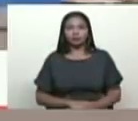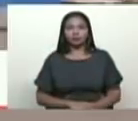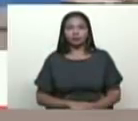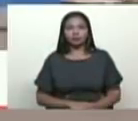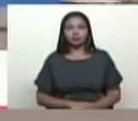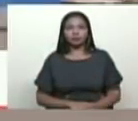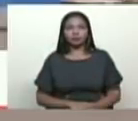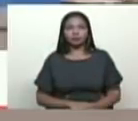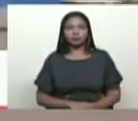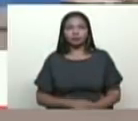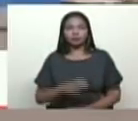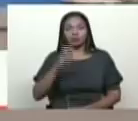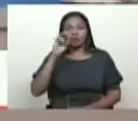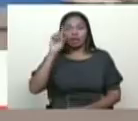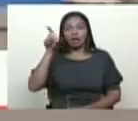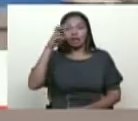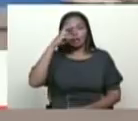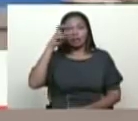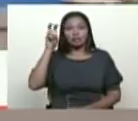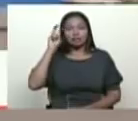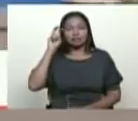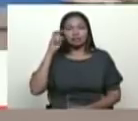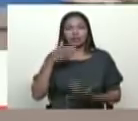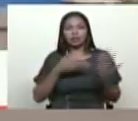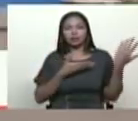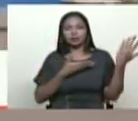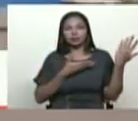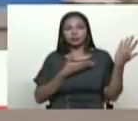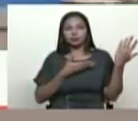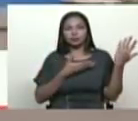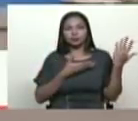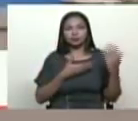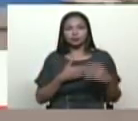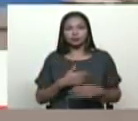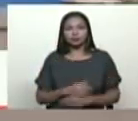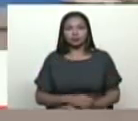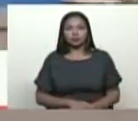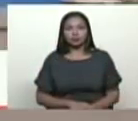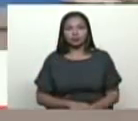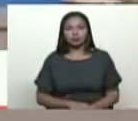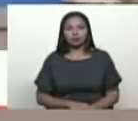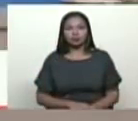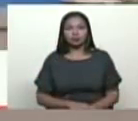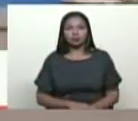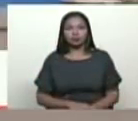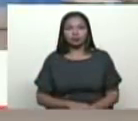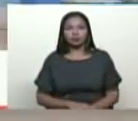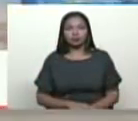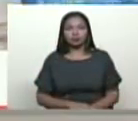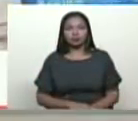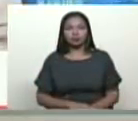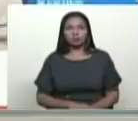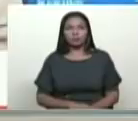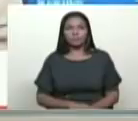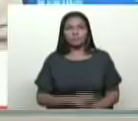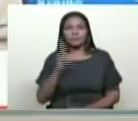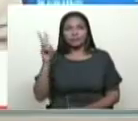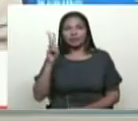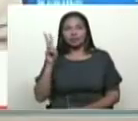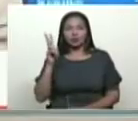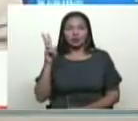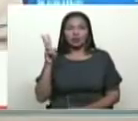Héctor Rodríguez, el canciller. Yo podría decir que Venezuela apenas está en una etapa